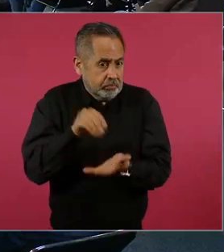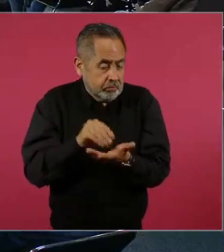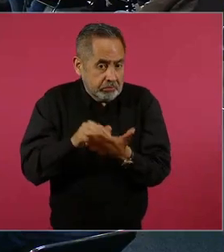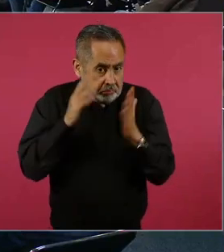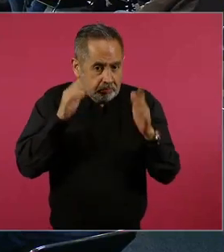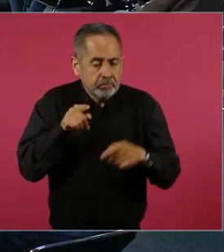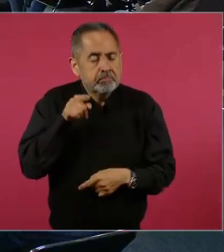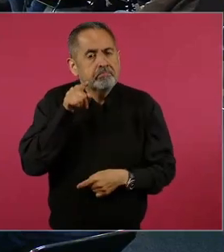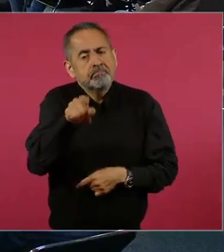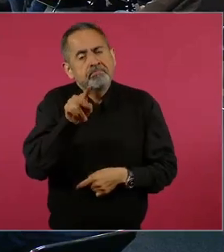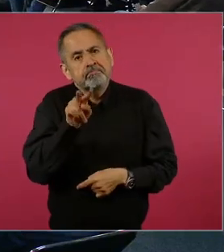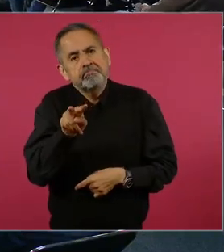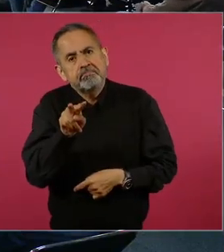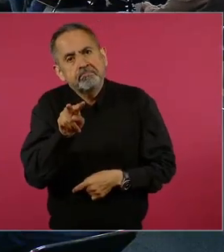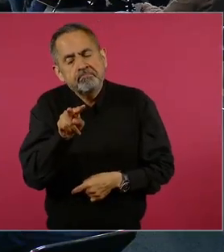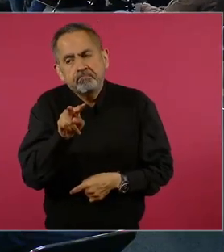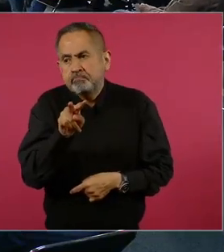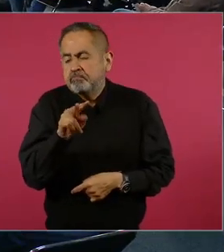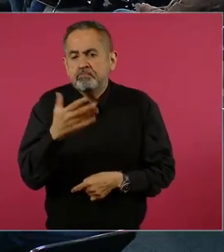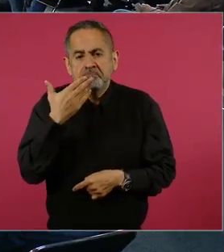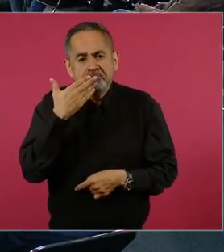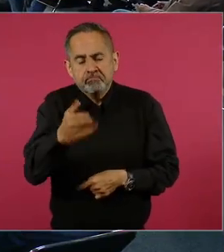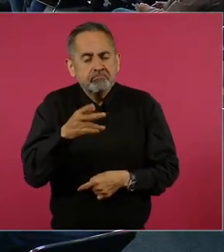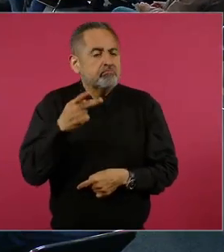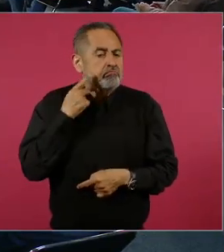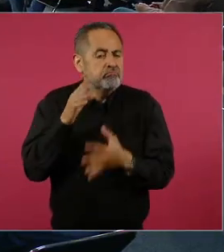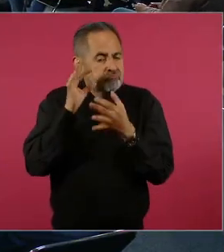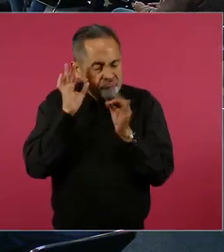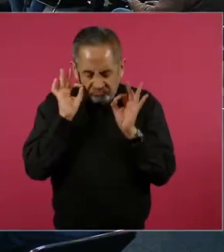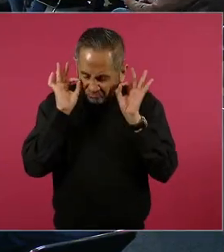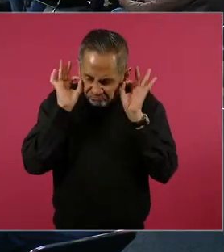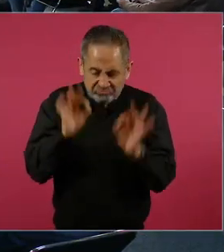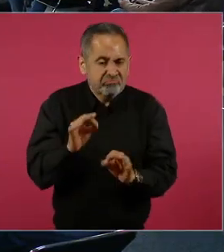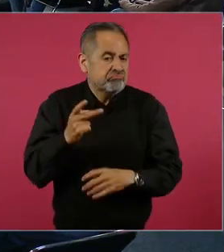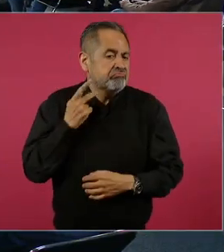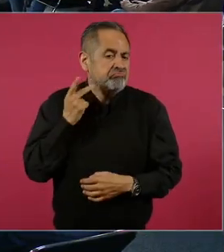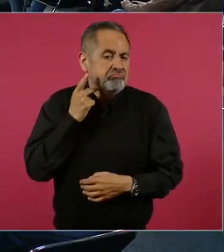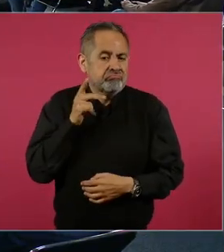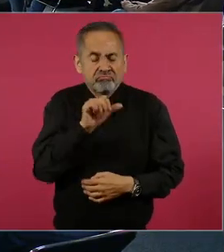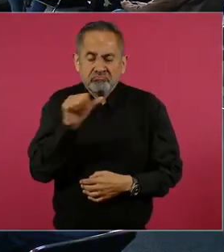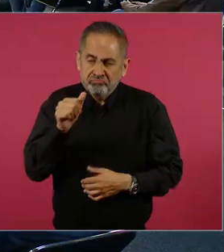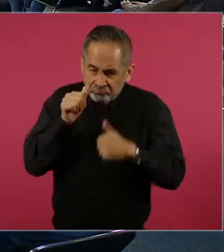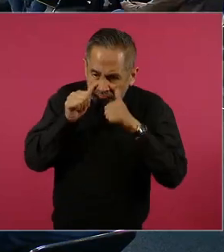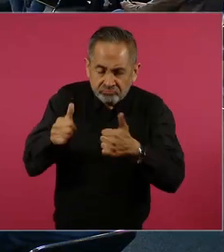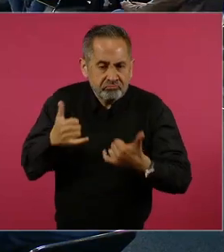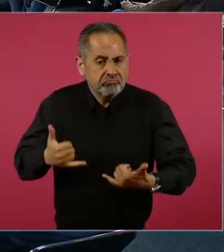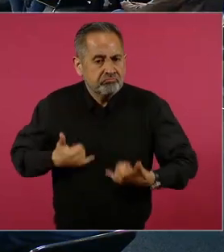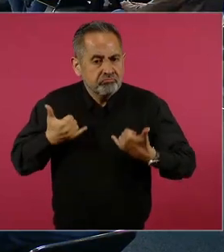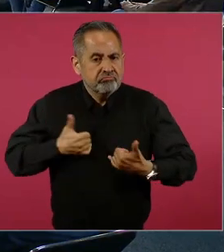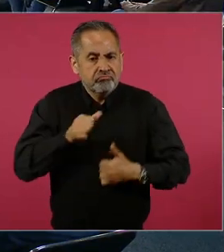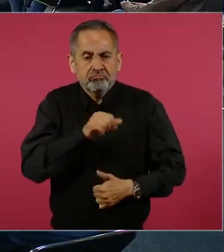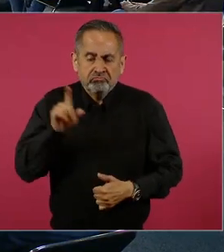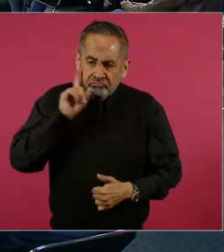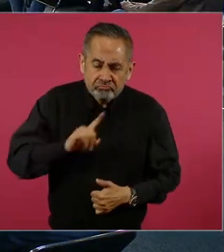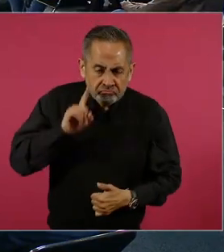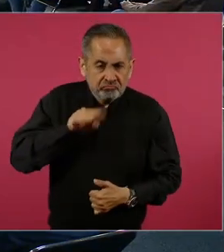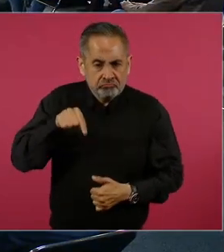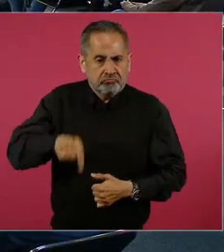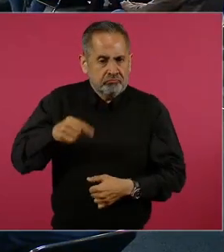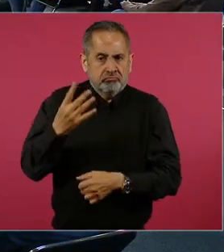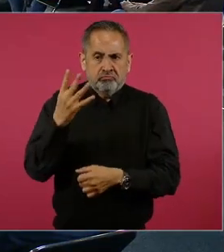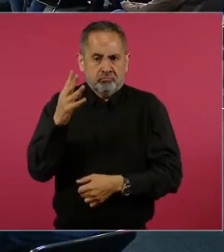que representa verdaderamente su política en materia de jóvenes y de mujeres de esta cuarta